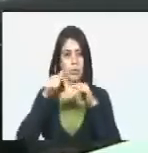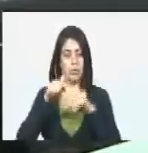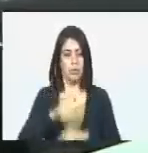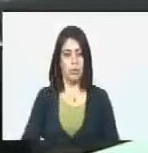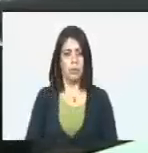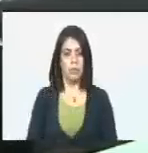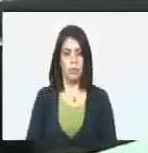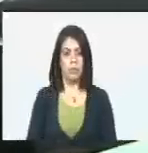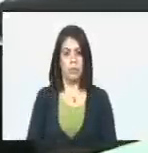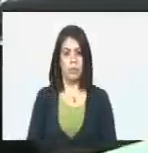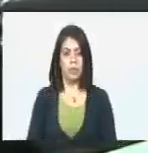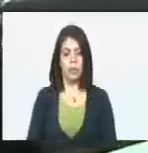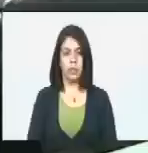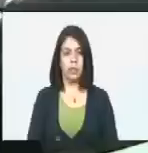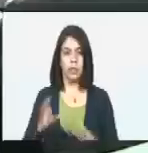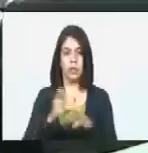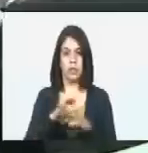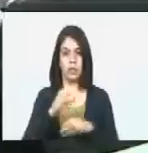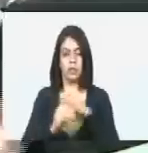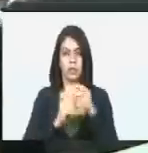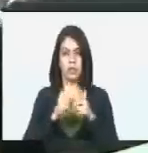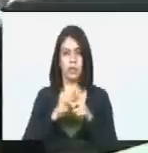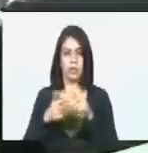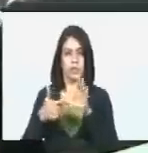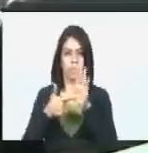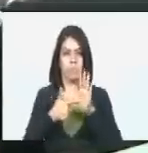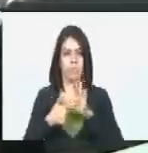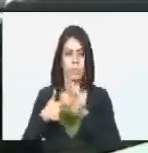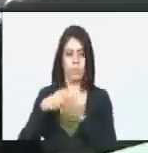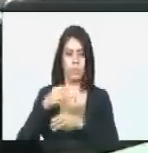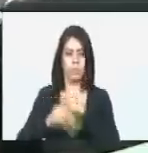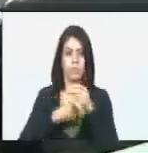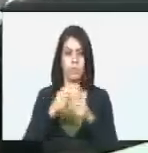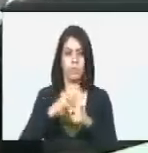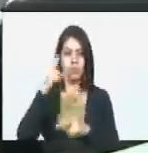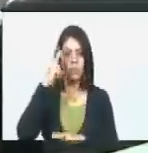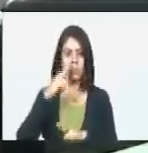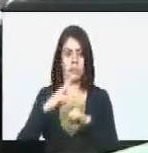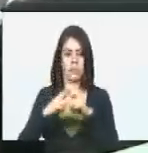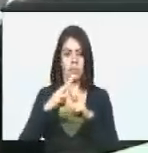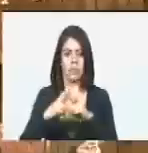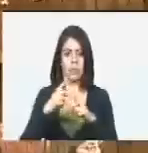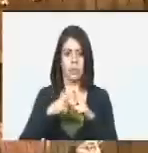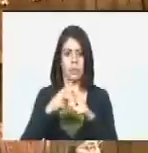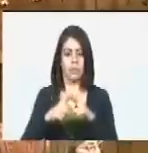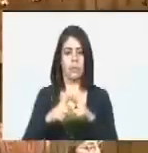unido, defendiéndola, honrándola,